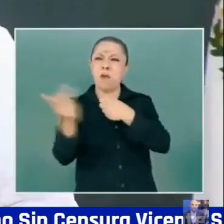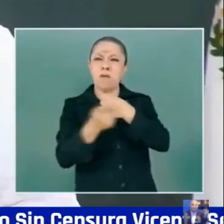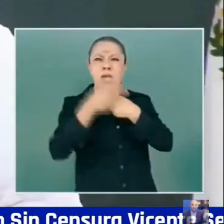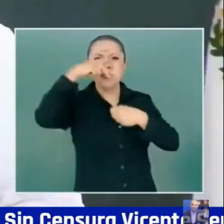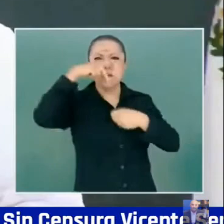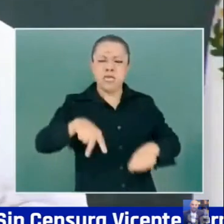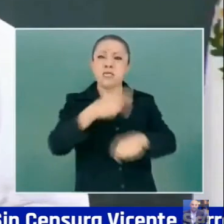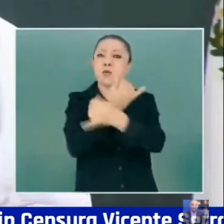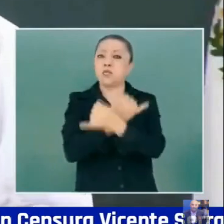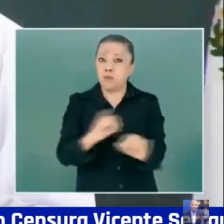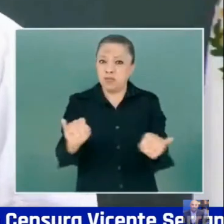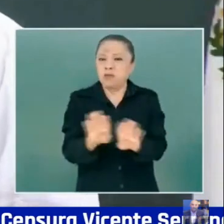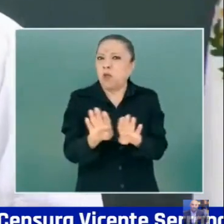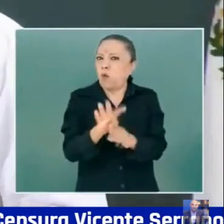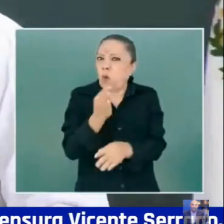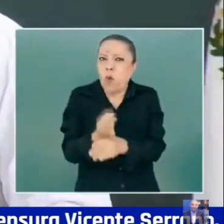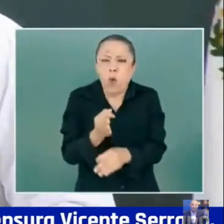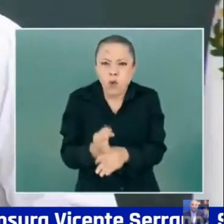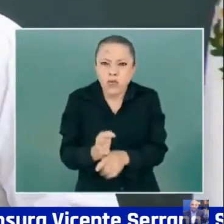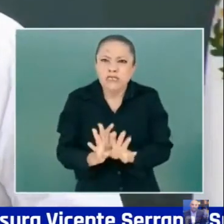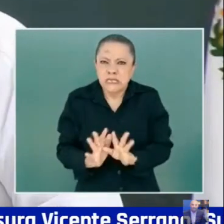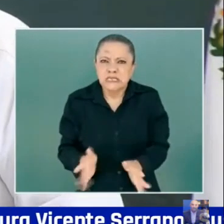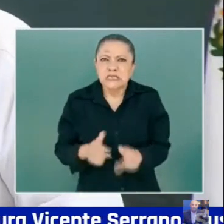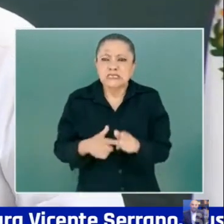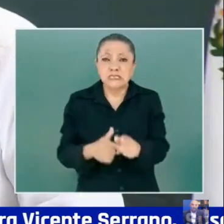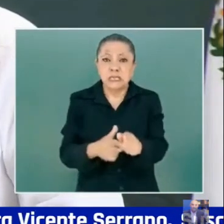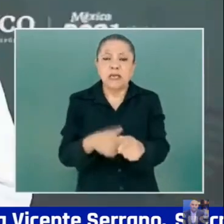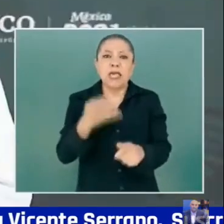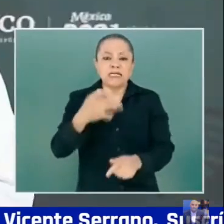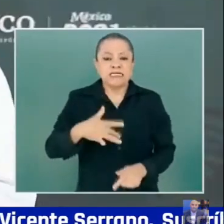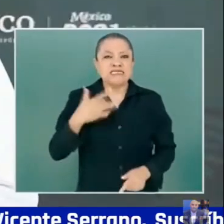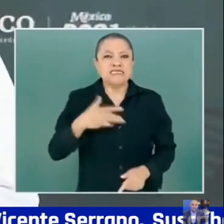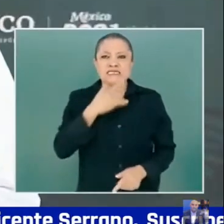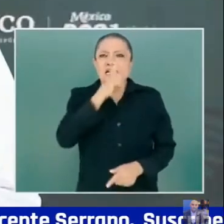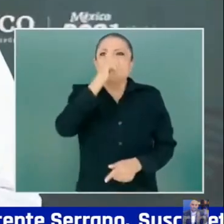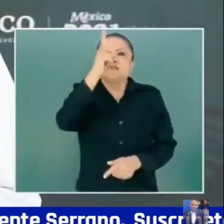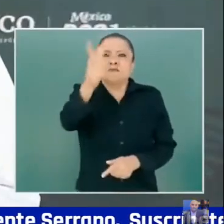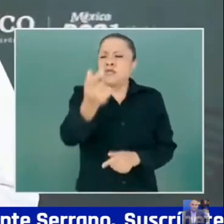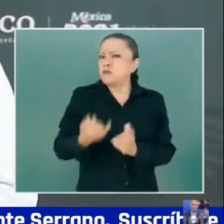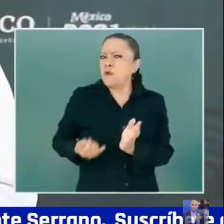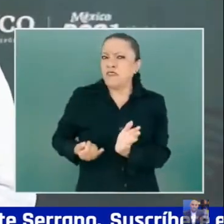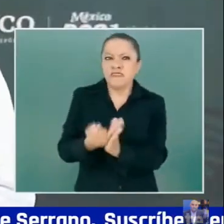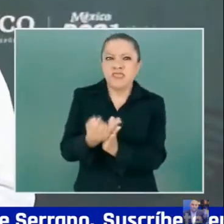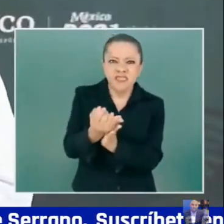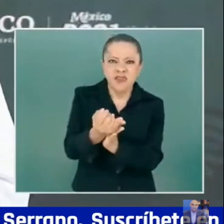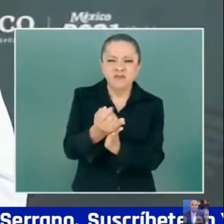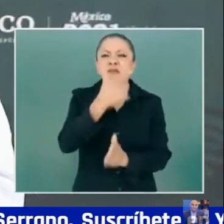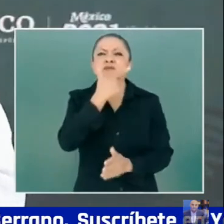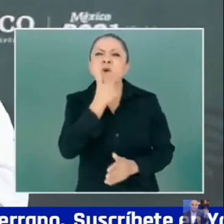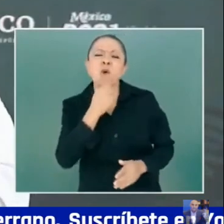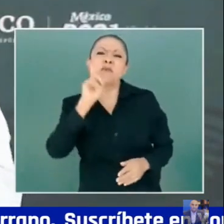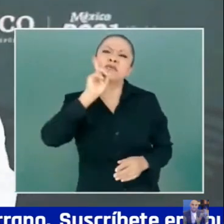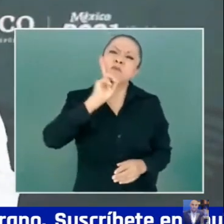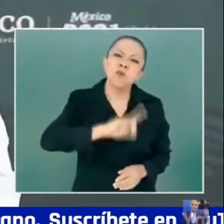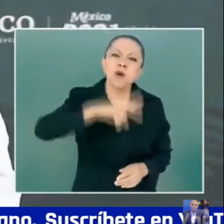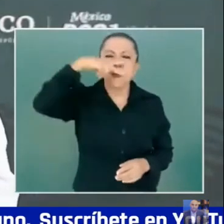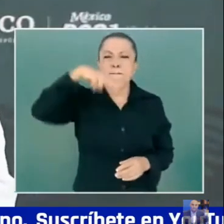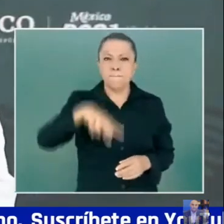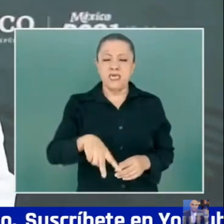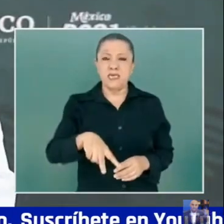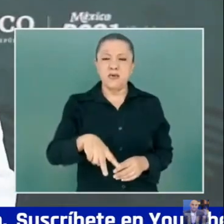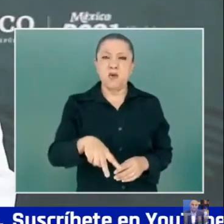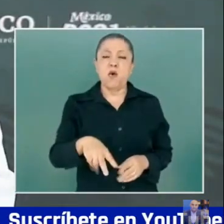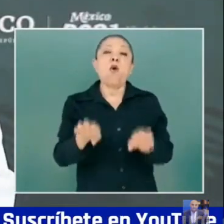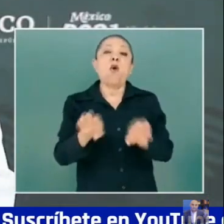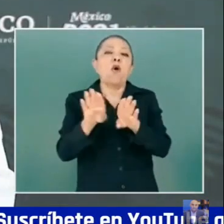lo es. Es en el espíritu y determinación de hombres y mujeres mexicanos